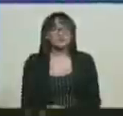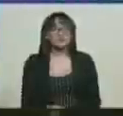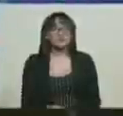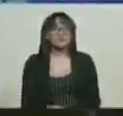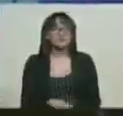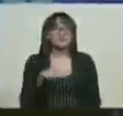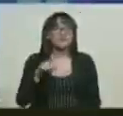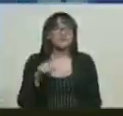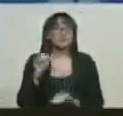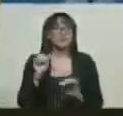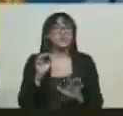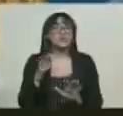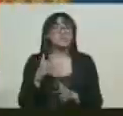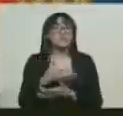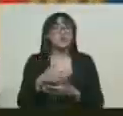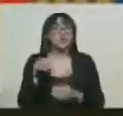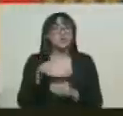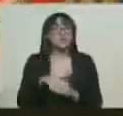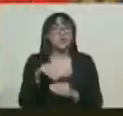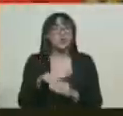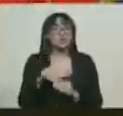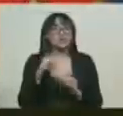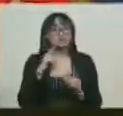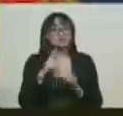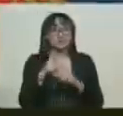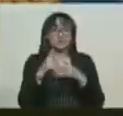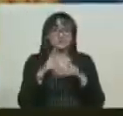Necesitamos 10 millones de votos para la paz.